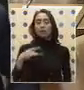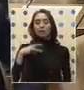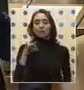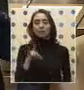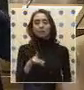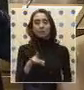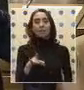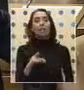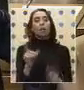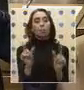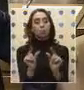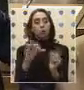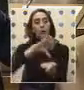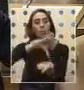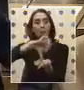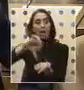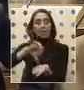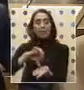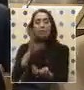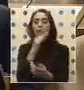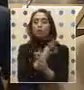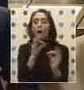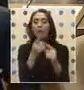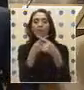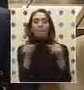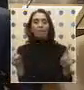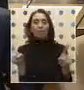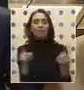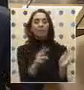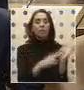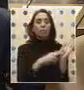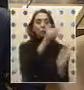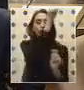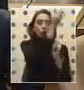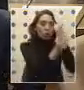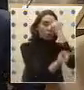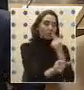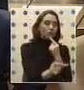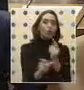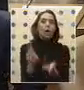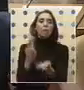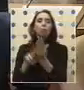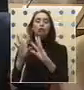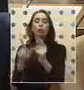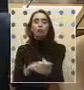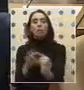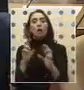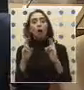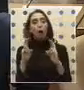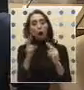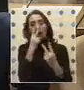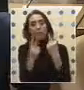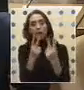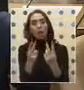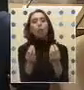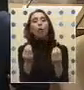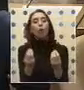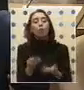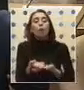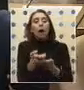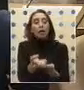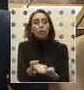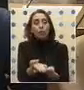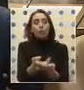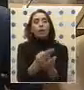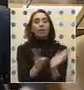Chile es uno de los pocos países en donde no hay ninguna diferencia entre los impuestos personales y los impuestos familiares. Ojalá que veamos también cómo contribuir